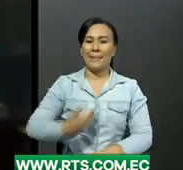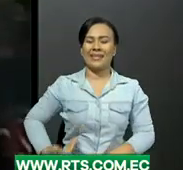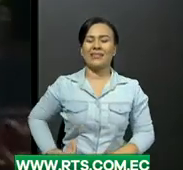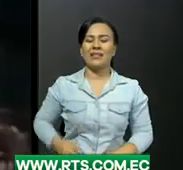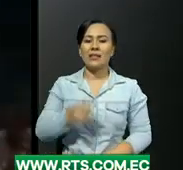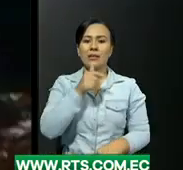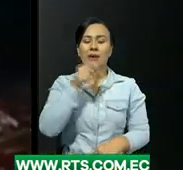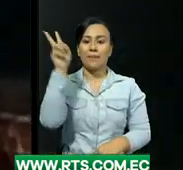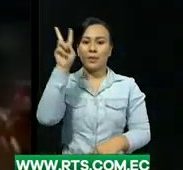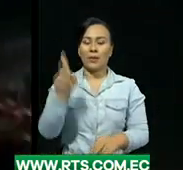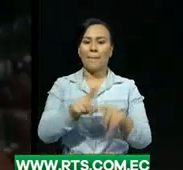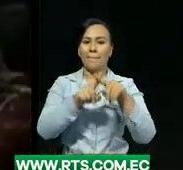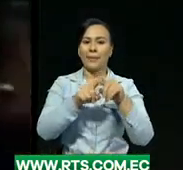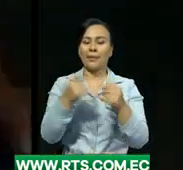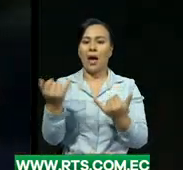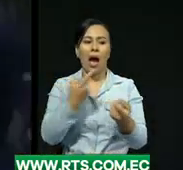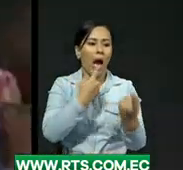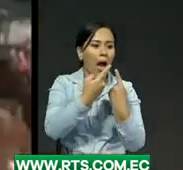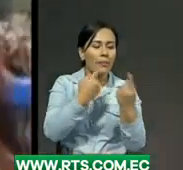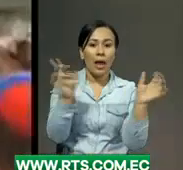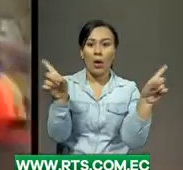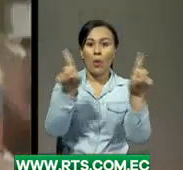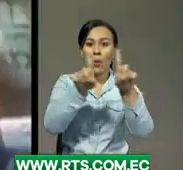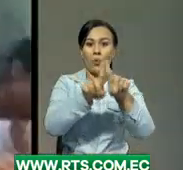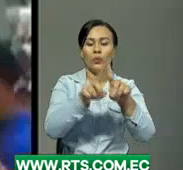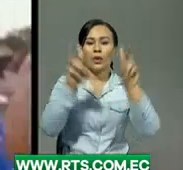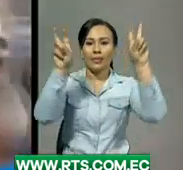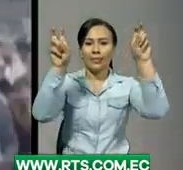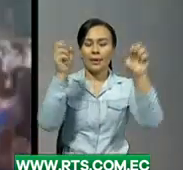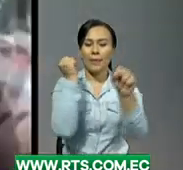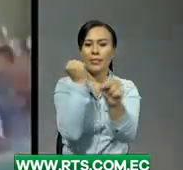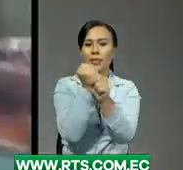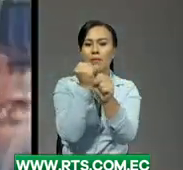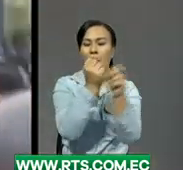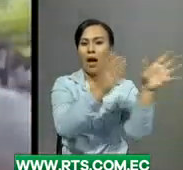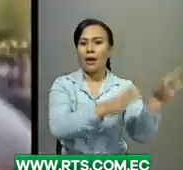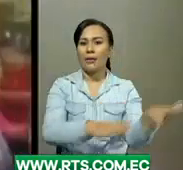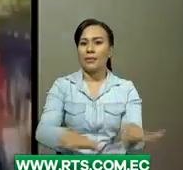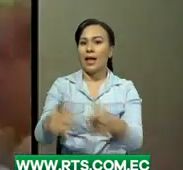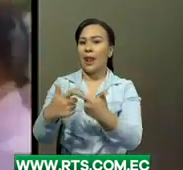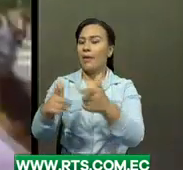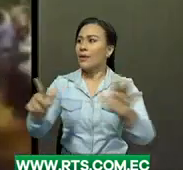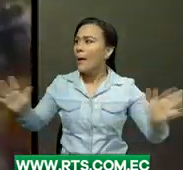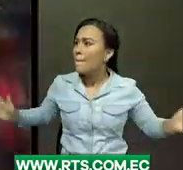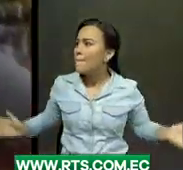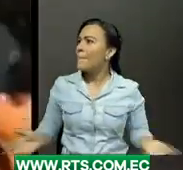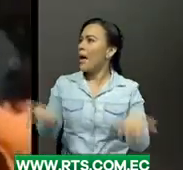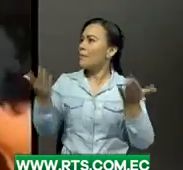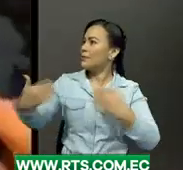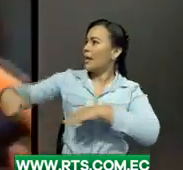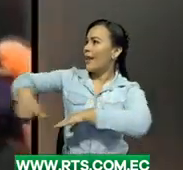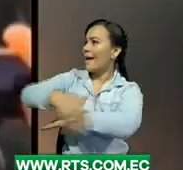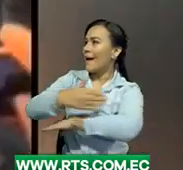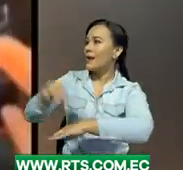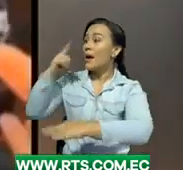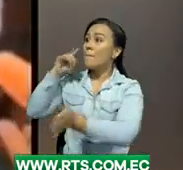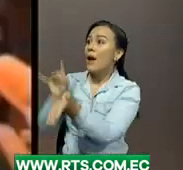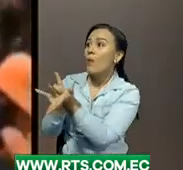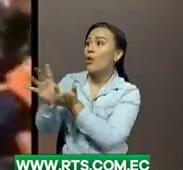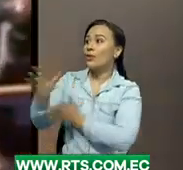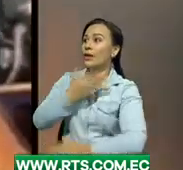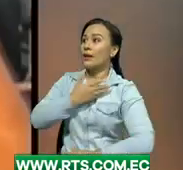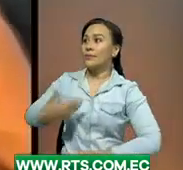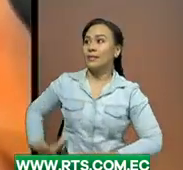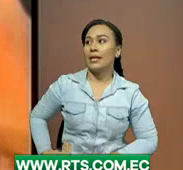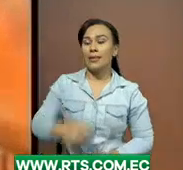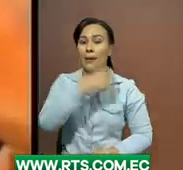estrategia que venía enseguida, a la cual la denominaron Operación Libertad. Que salgan a la calle para completar la primera